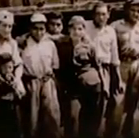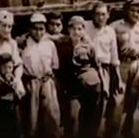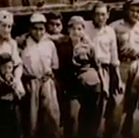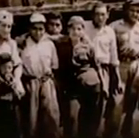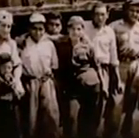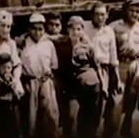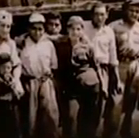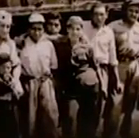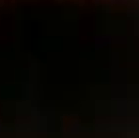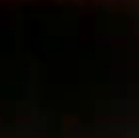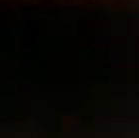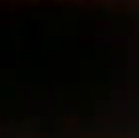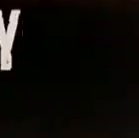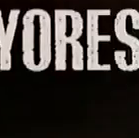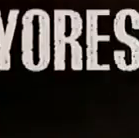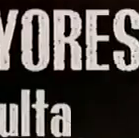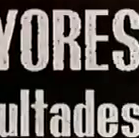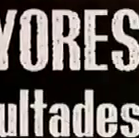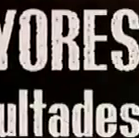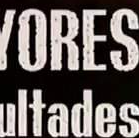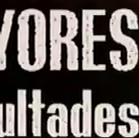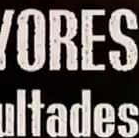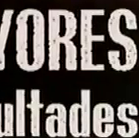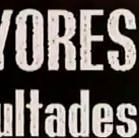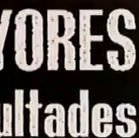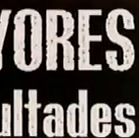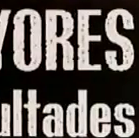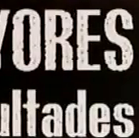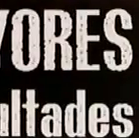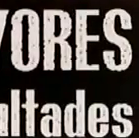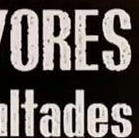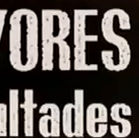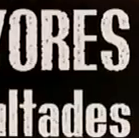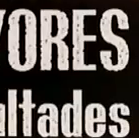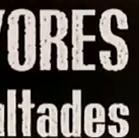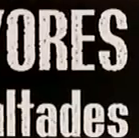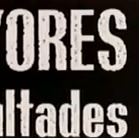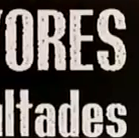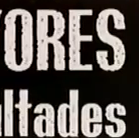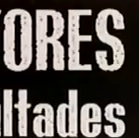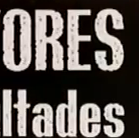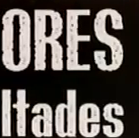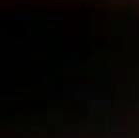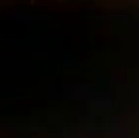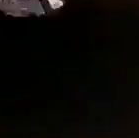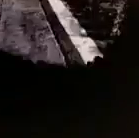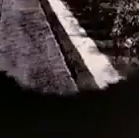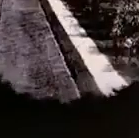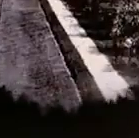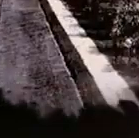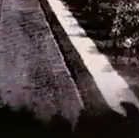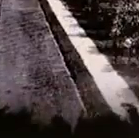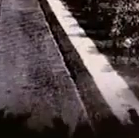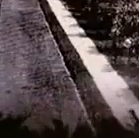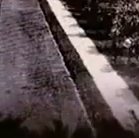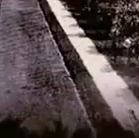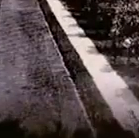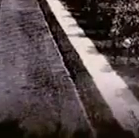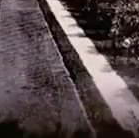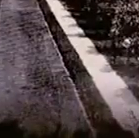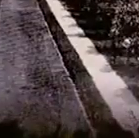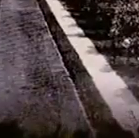salir adelante. Éramos un país con mayores dificultades que las que tenemos hoy, y aún así